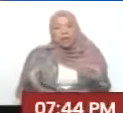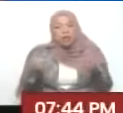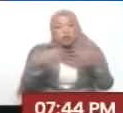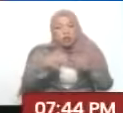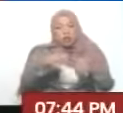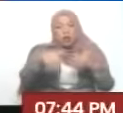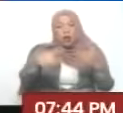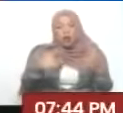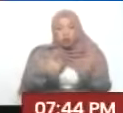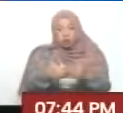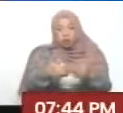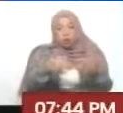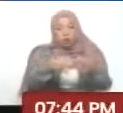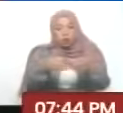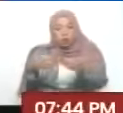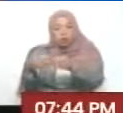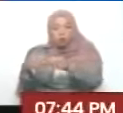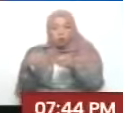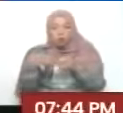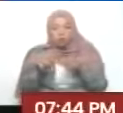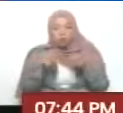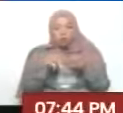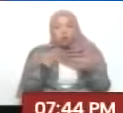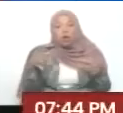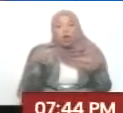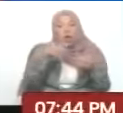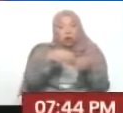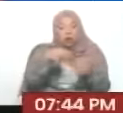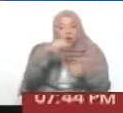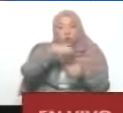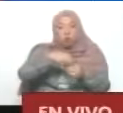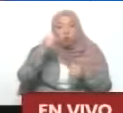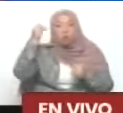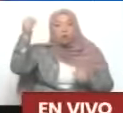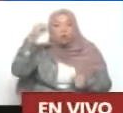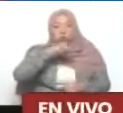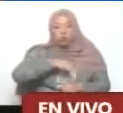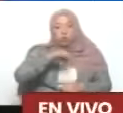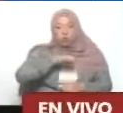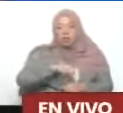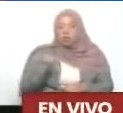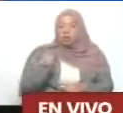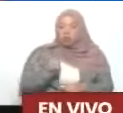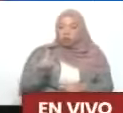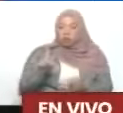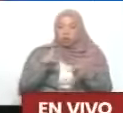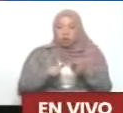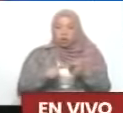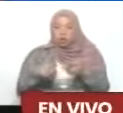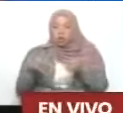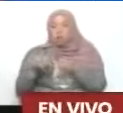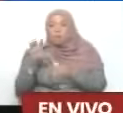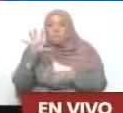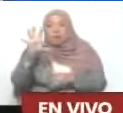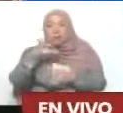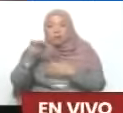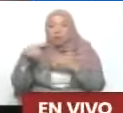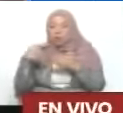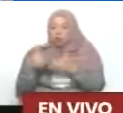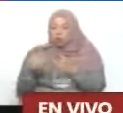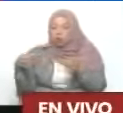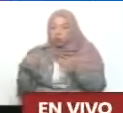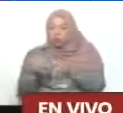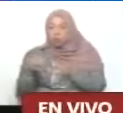al Partido Comunista de Venezuela, al Partido Patria para Todos, al Movimiento Electoral del Pueblo. El